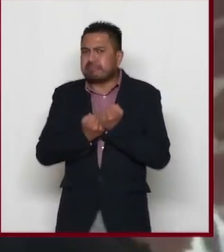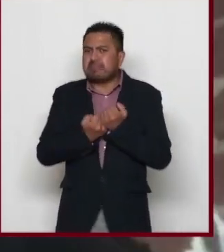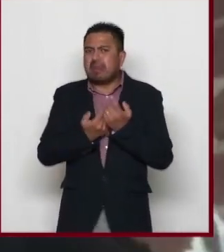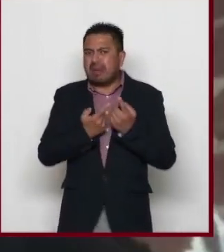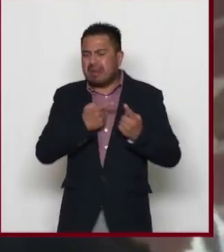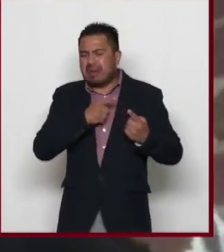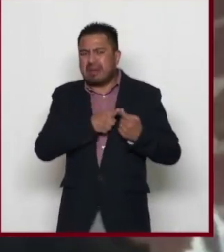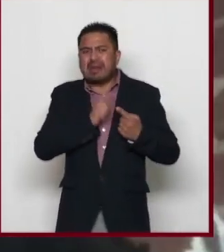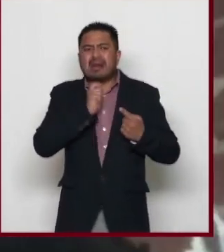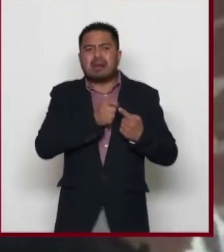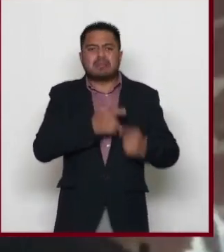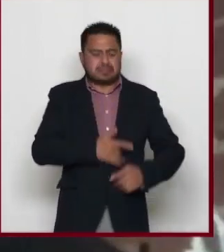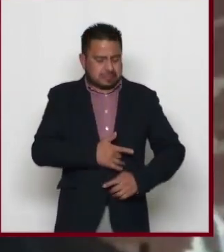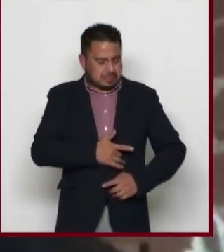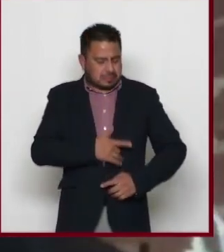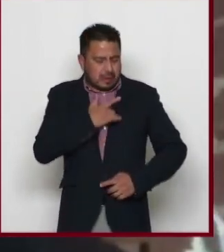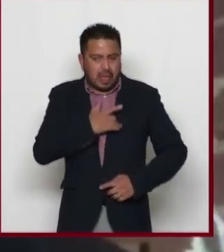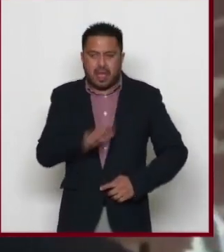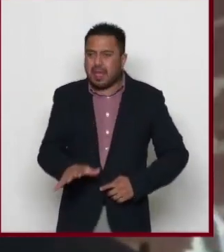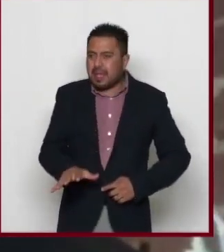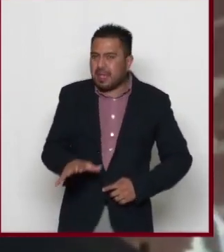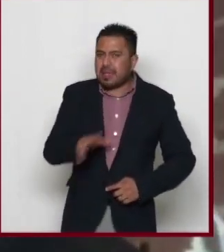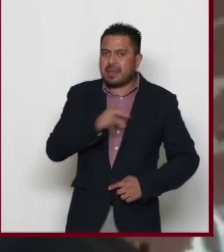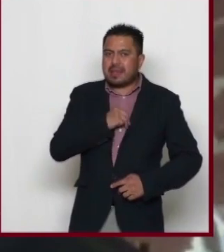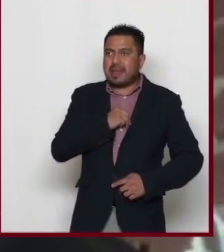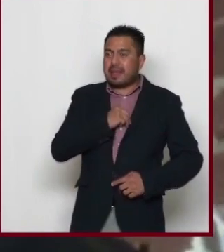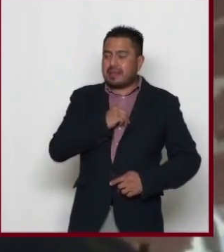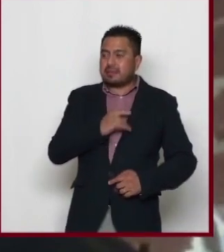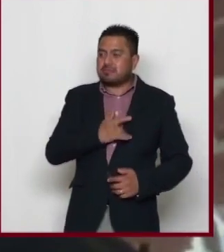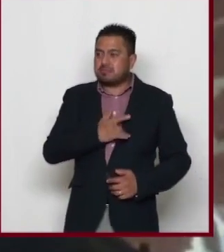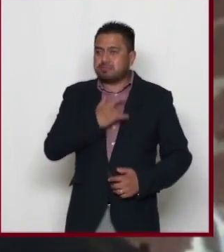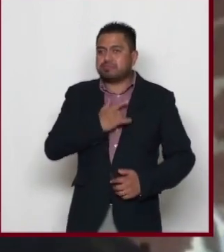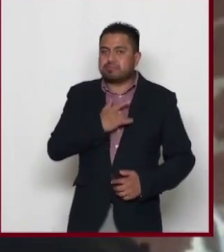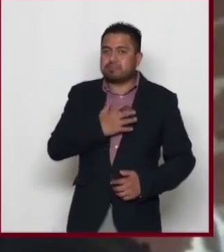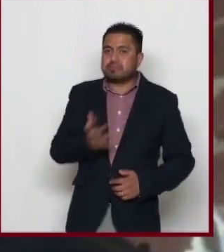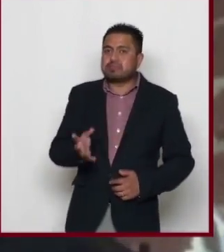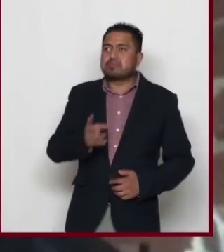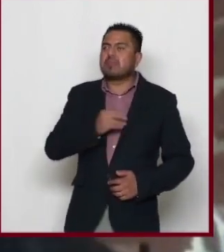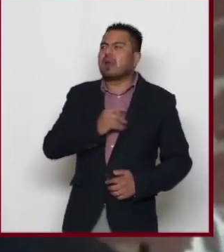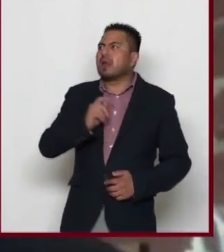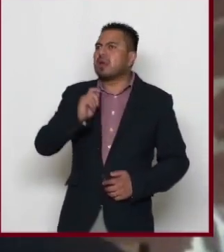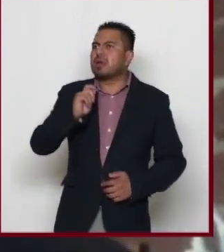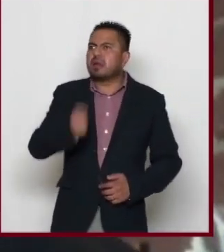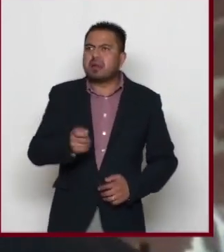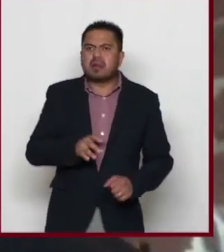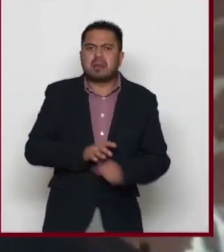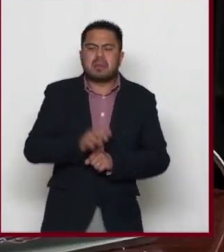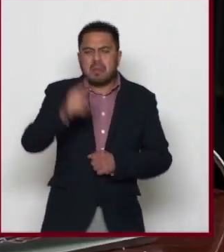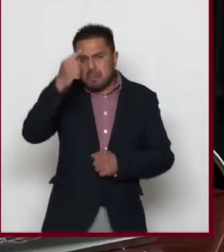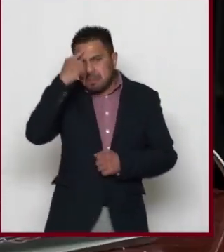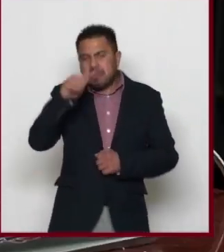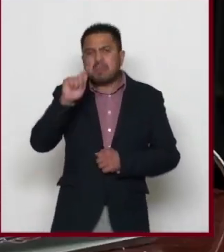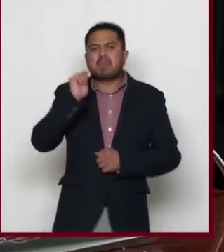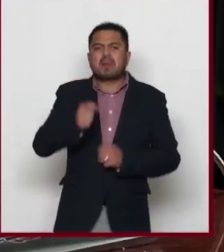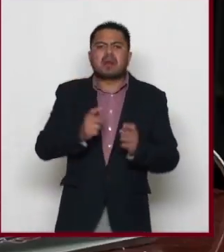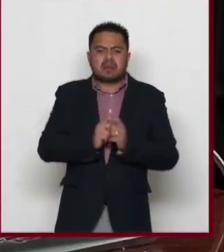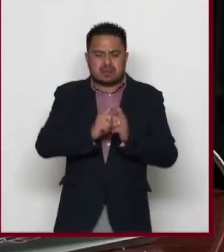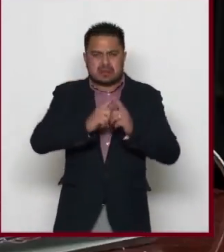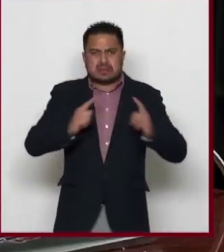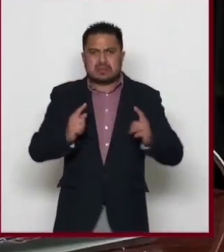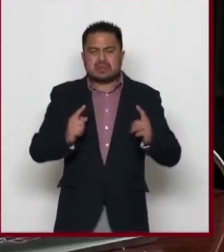lo forzó. Forzó es una palabra muy tonta aquí. Lo inspiró, eso me gustó más. Lo